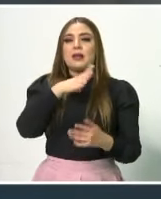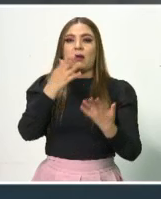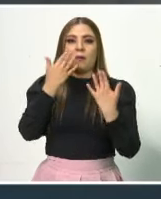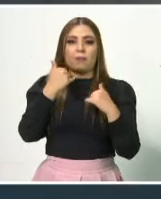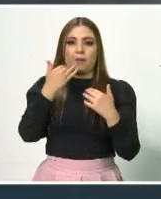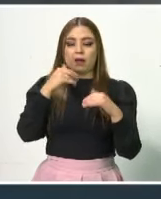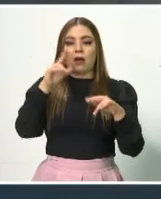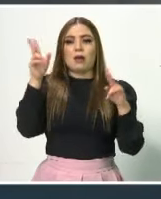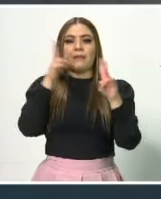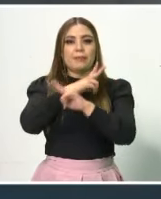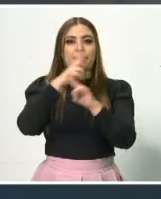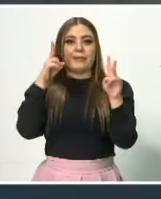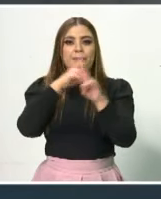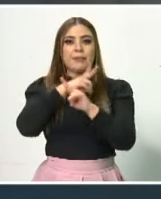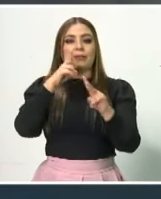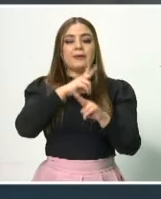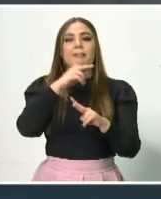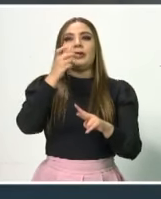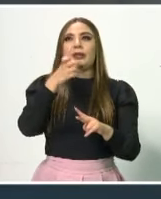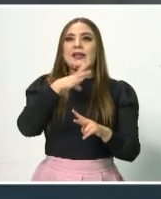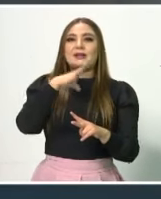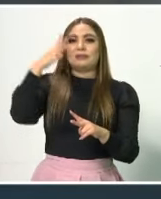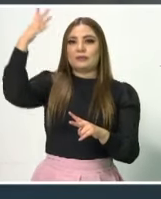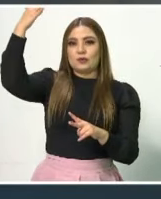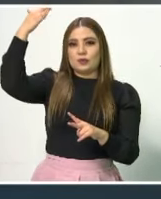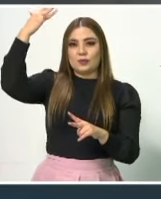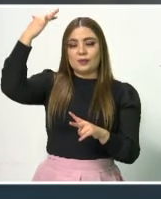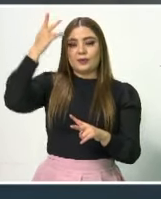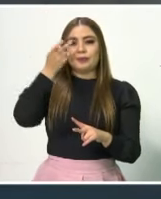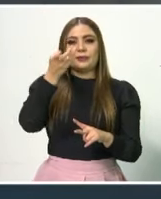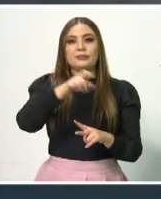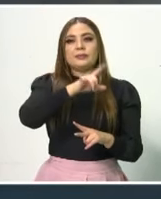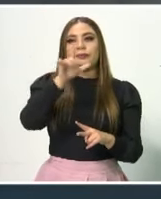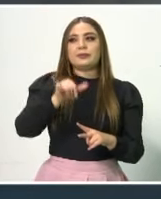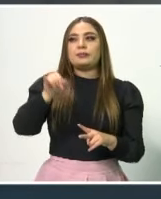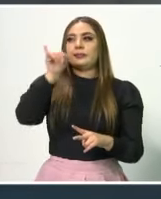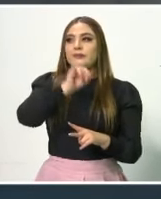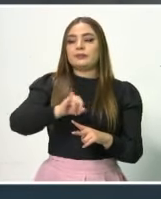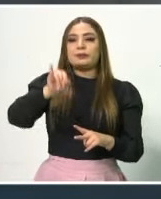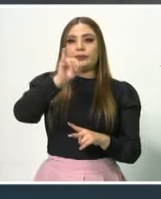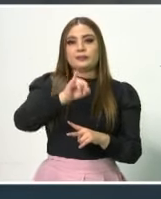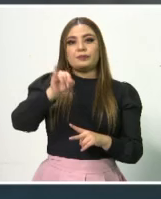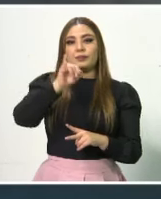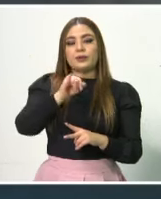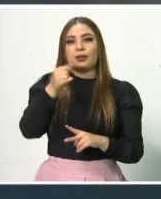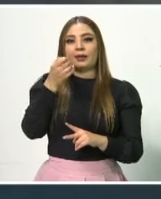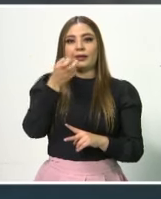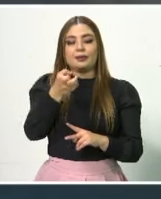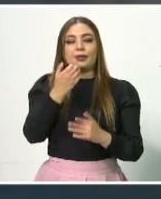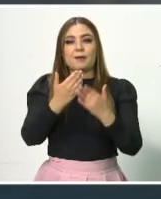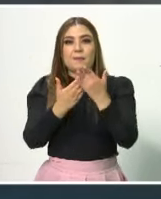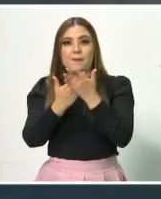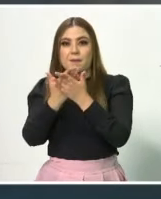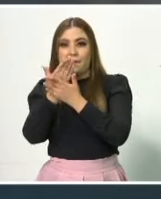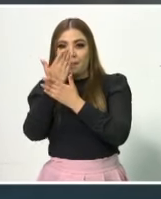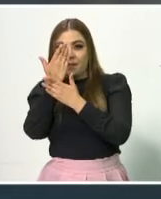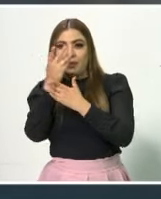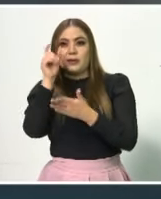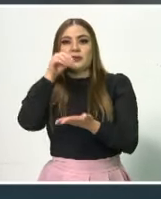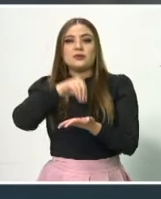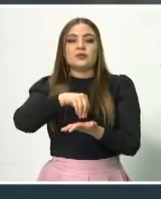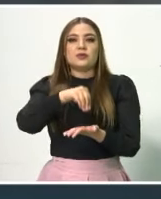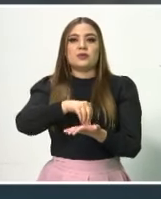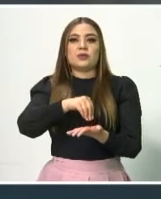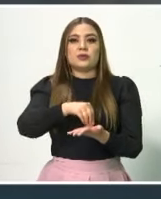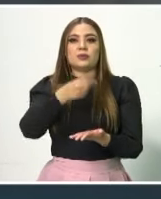se va a mantener mayormente despejado. Incluso durante el jueves, mañanas que todavía van a permanecer de frescas a frías